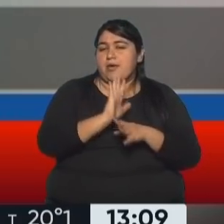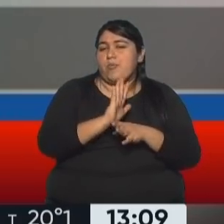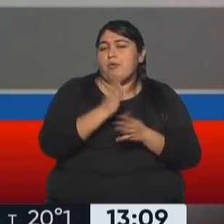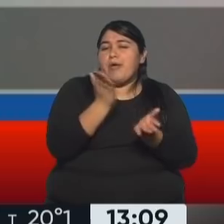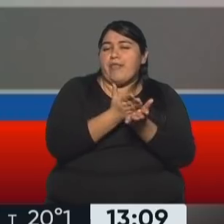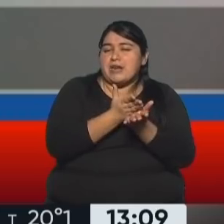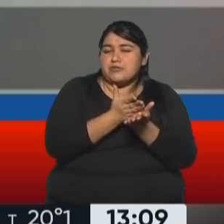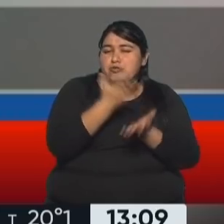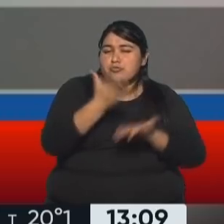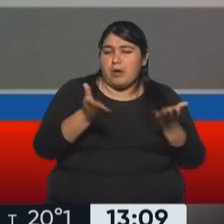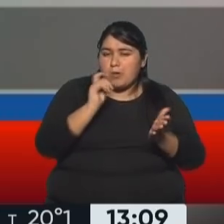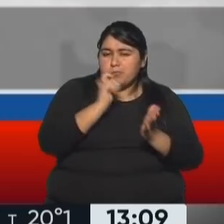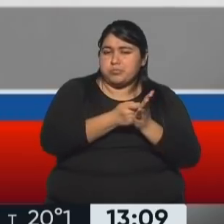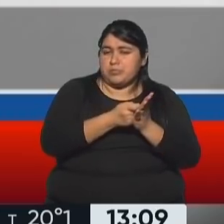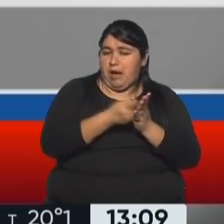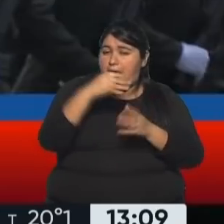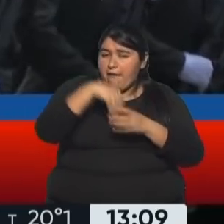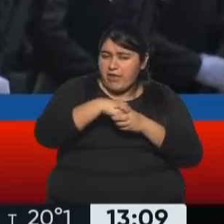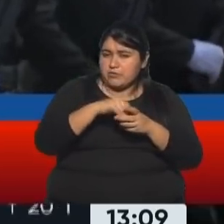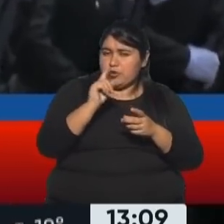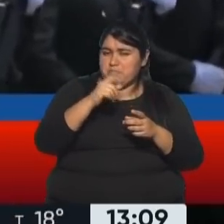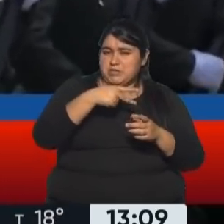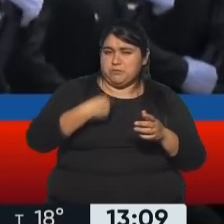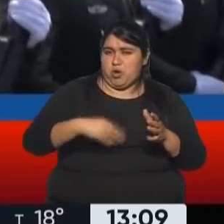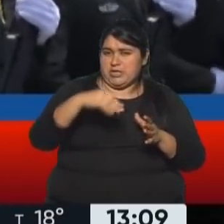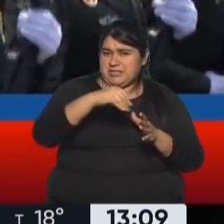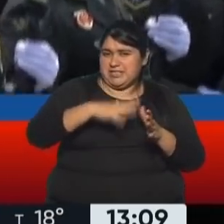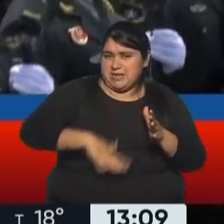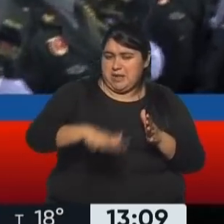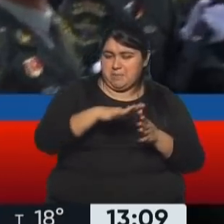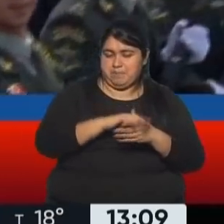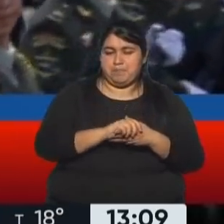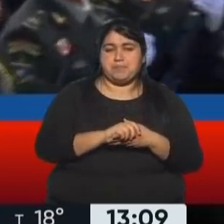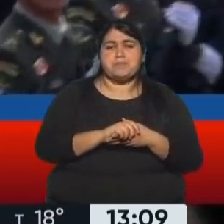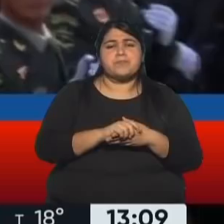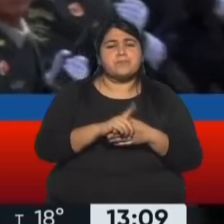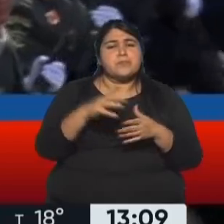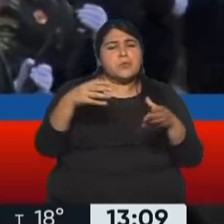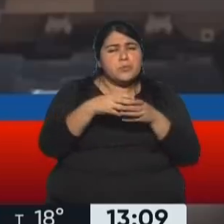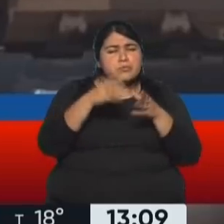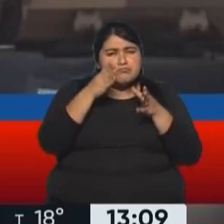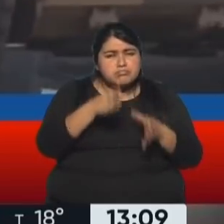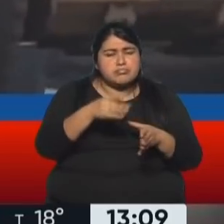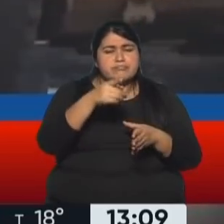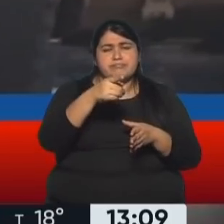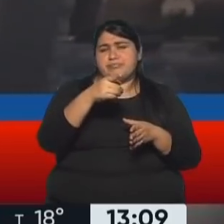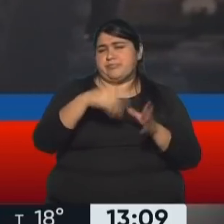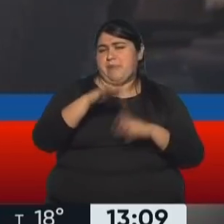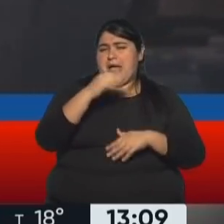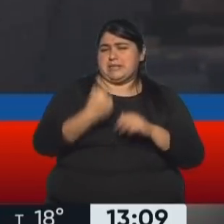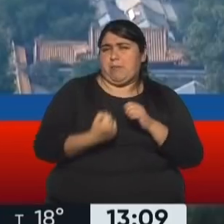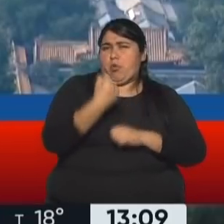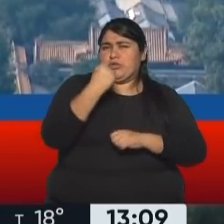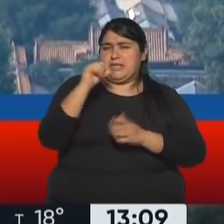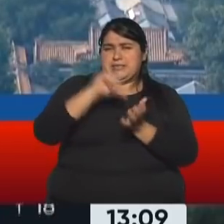broadly within China, including in Hong Kong. Una antigua civilización convertida en superpotencia